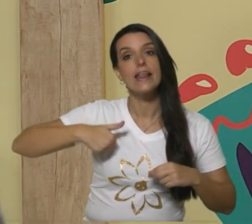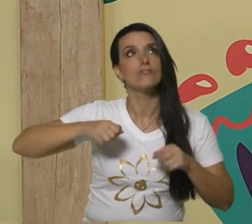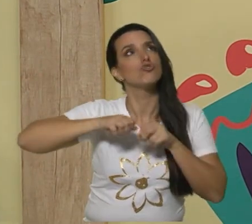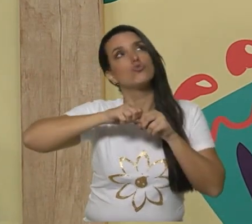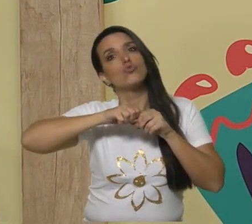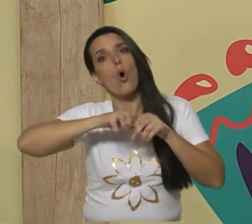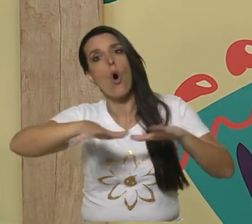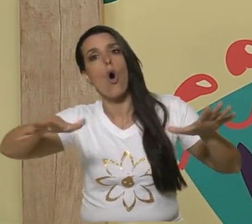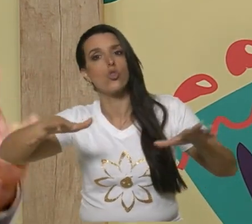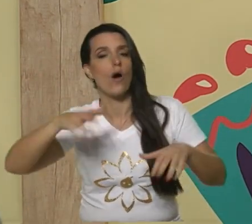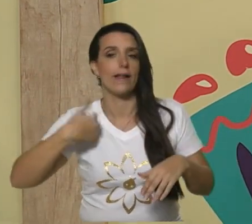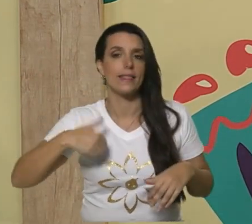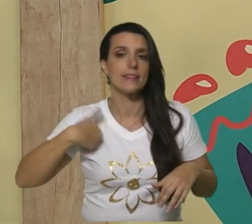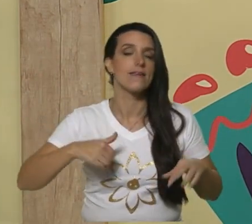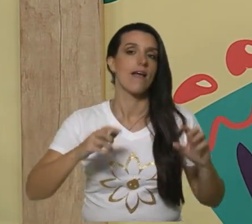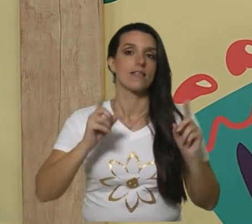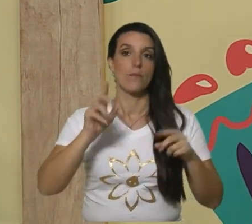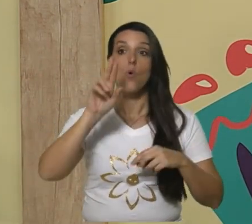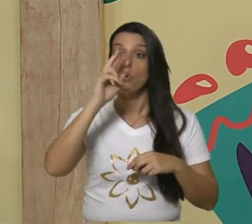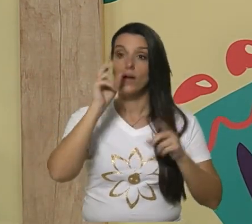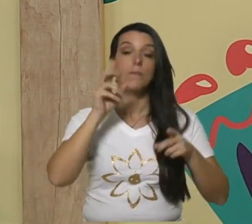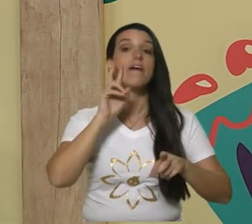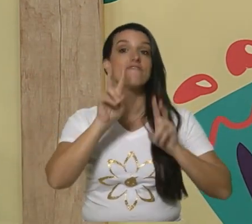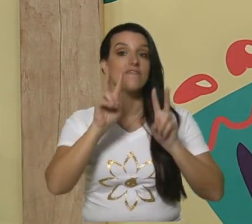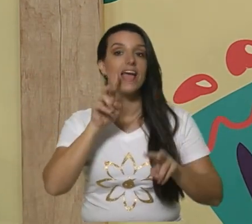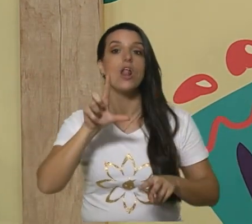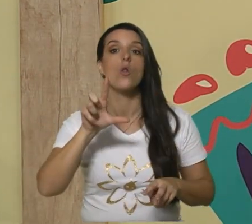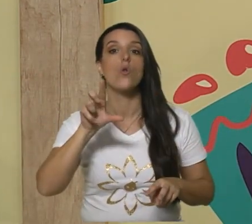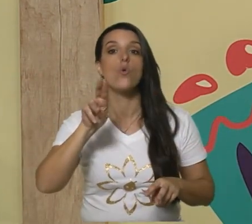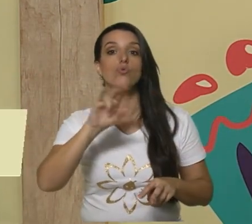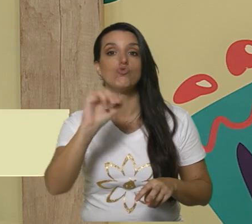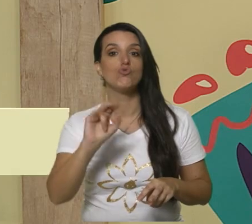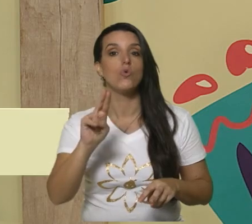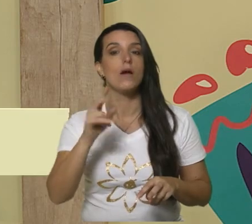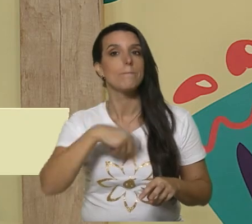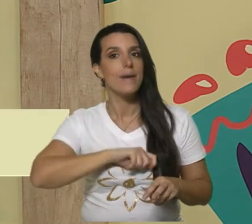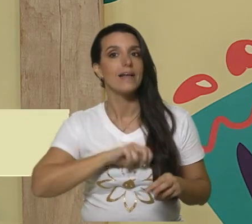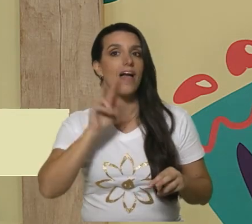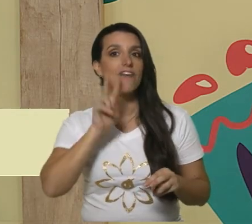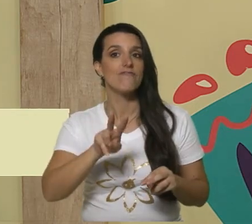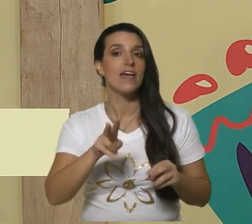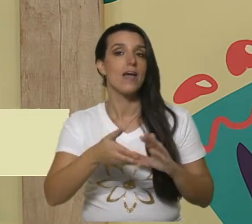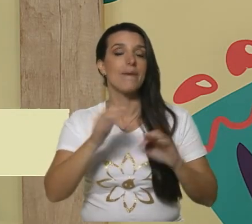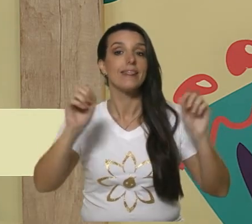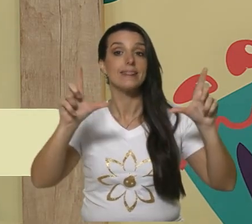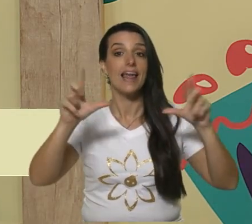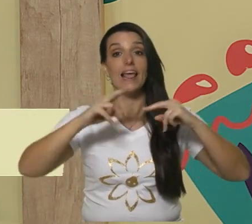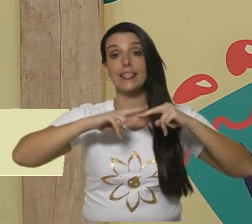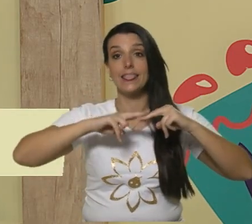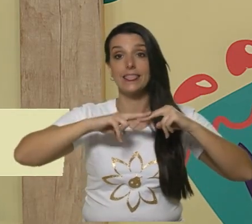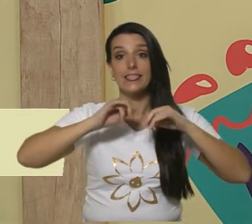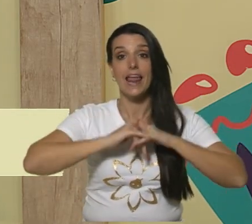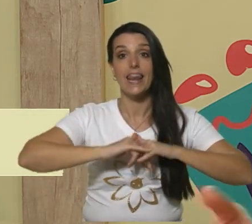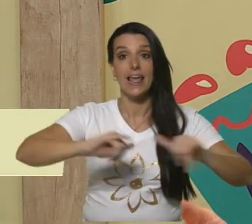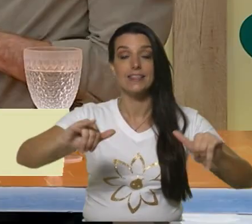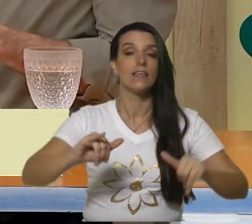todo el país y también a Bueno a Uruguay también se ve mucho en España también se ve mucho y es el canal de difusión a través del cual se lanzó la